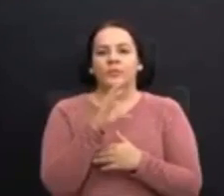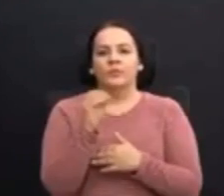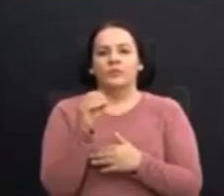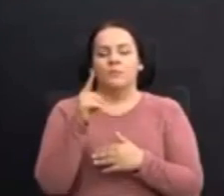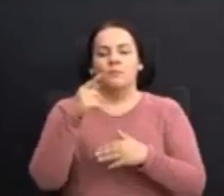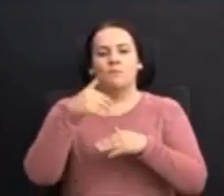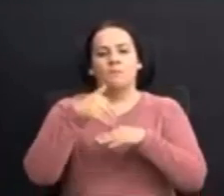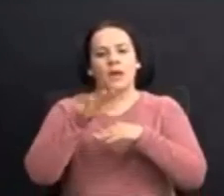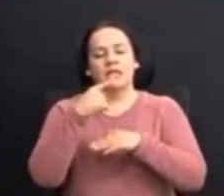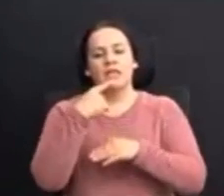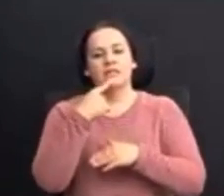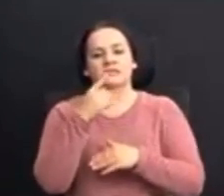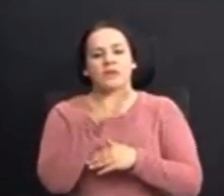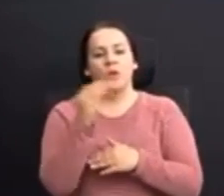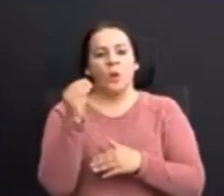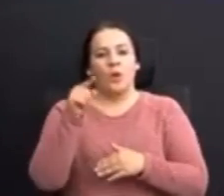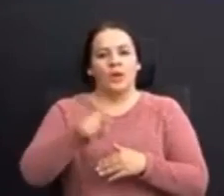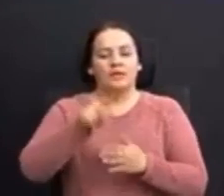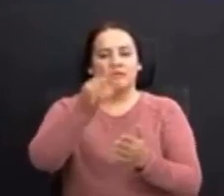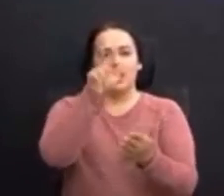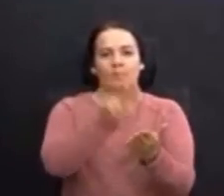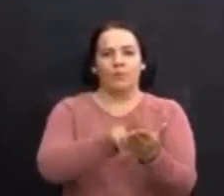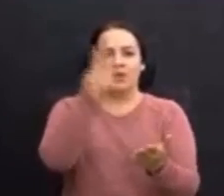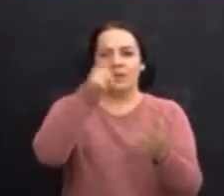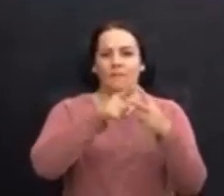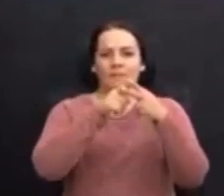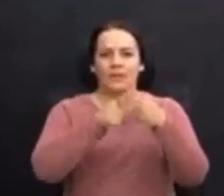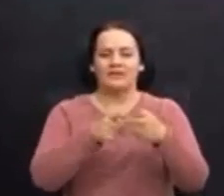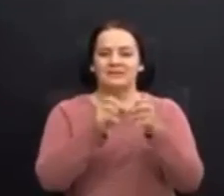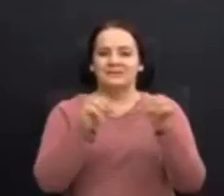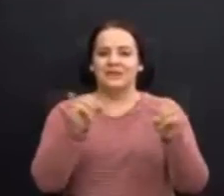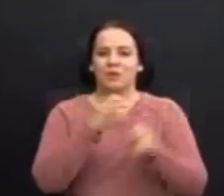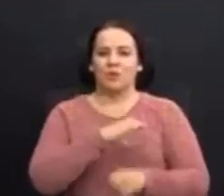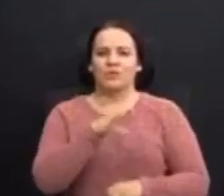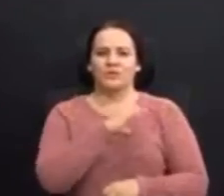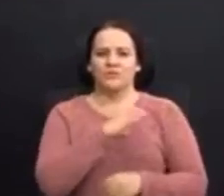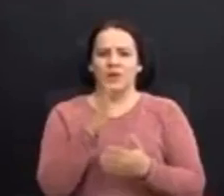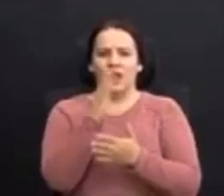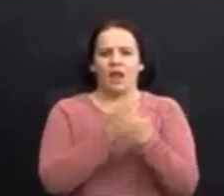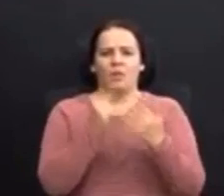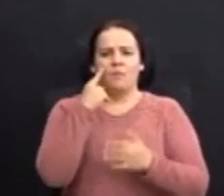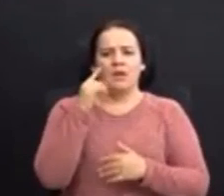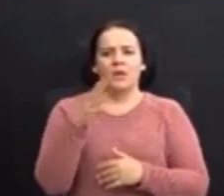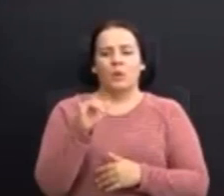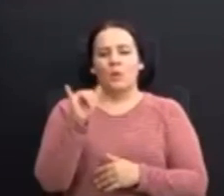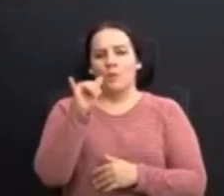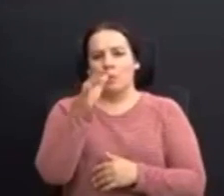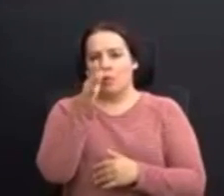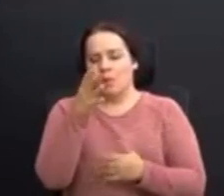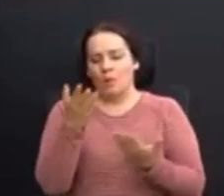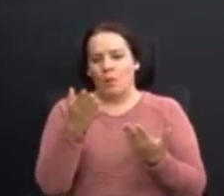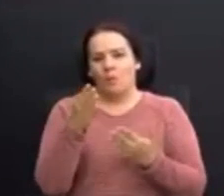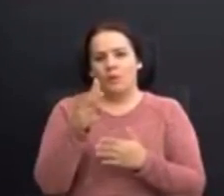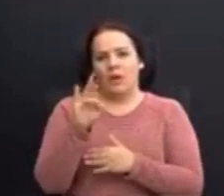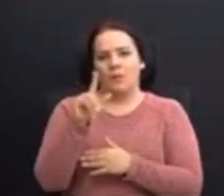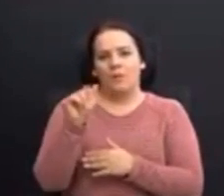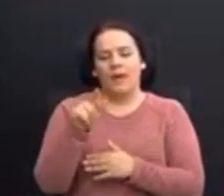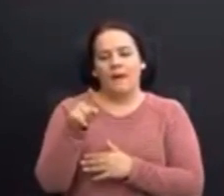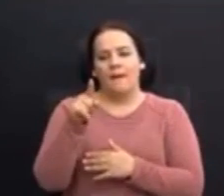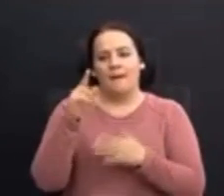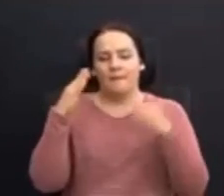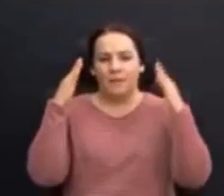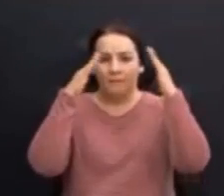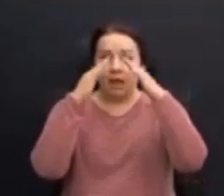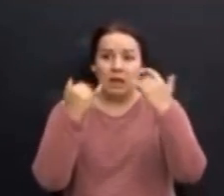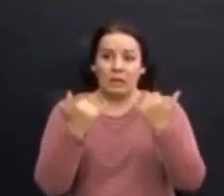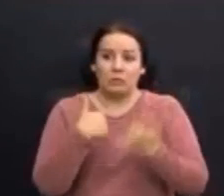decir que se aprueben los impuestos sin condiciones. Lo más parecido a una bula papal de lo que yo he visto en mi vida. Y vamos a